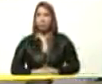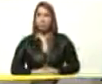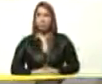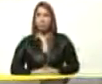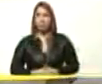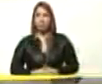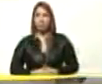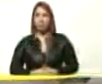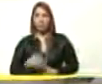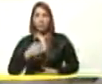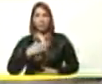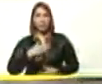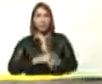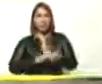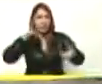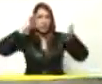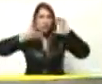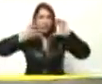a mí me pasa